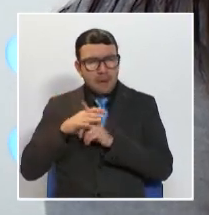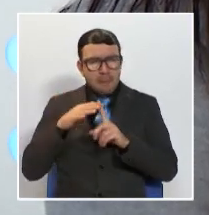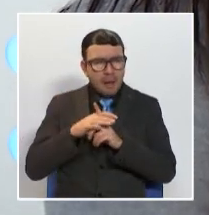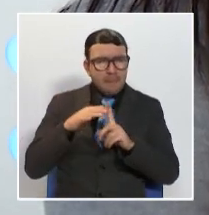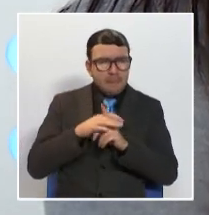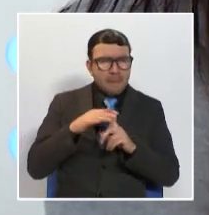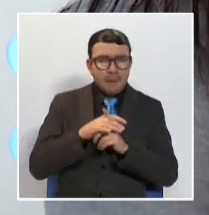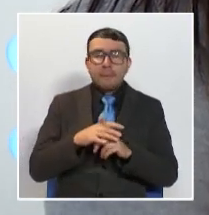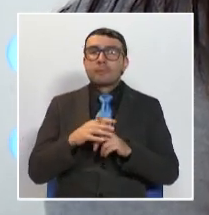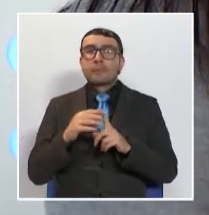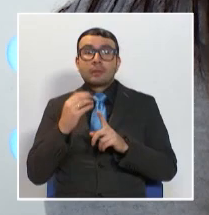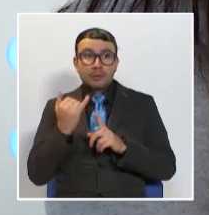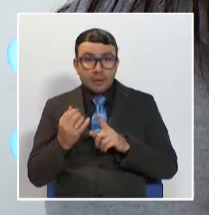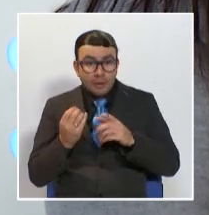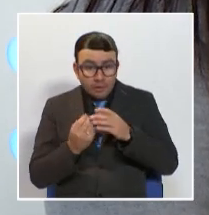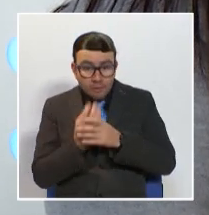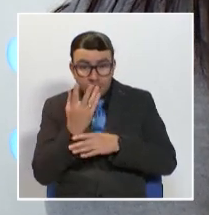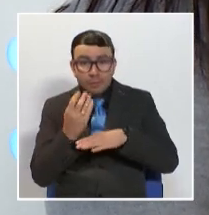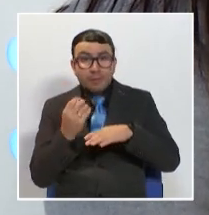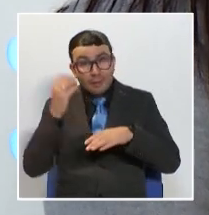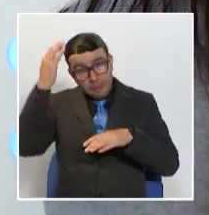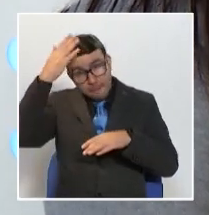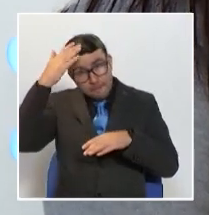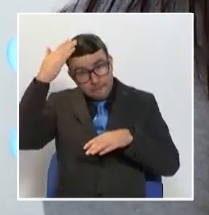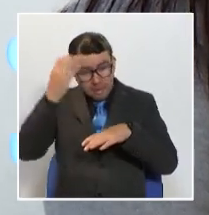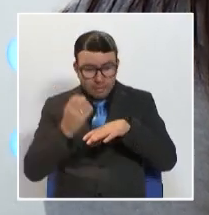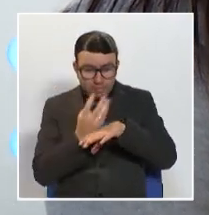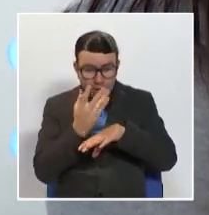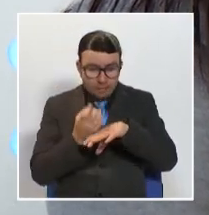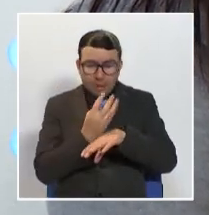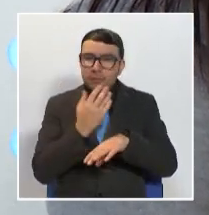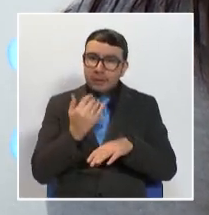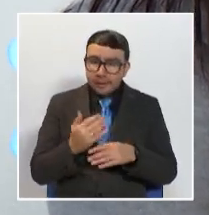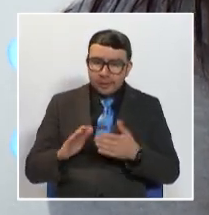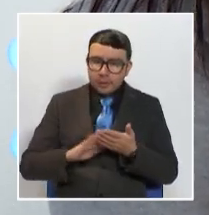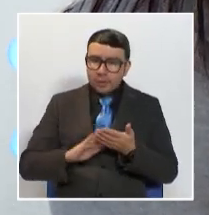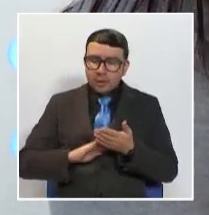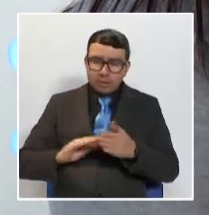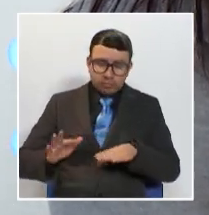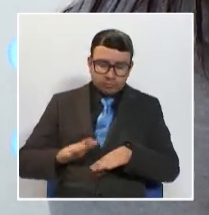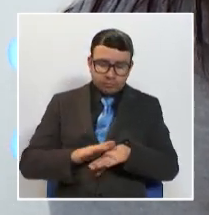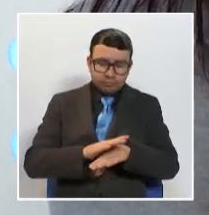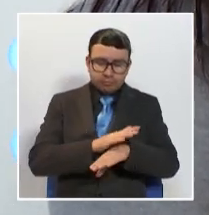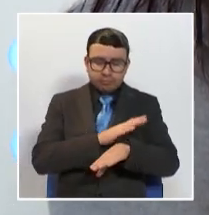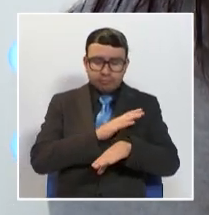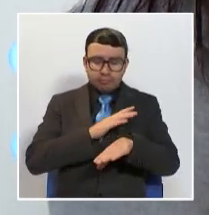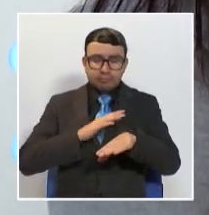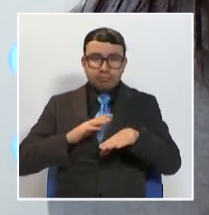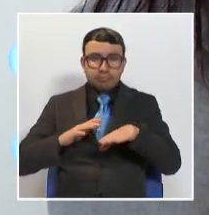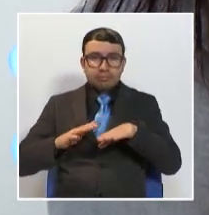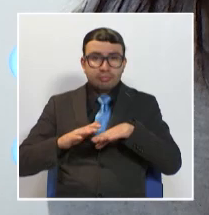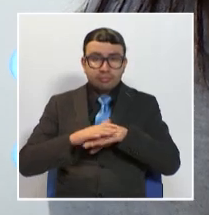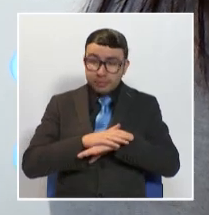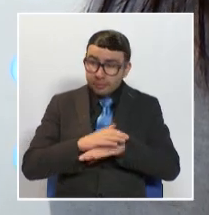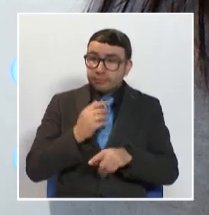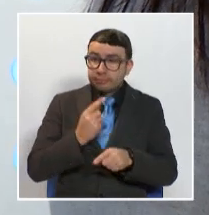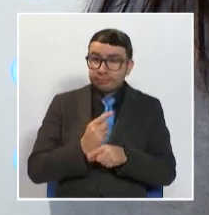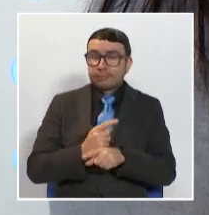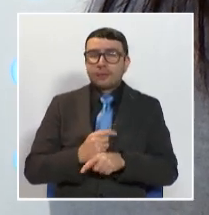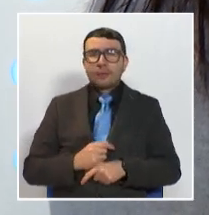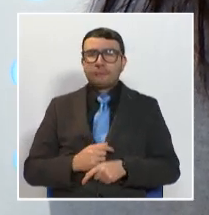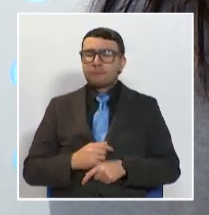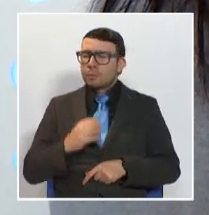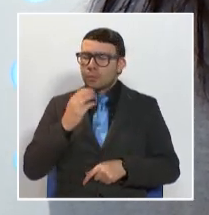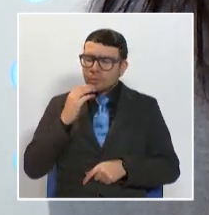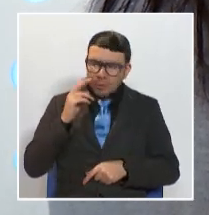folículo piloso, y el folículo es donde, digamos, que la piel se regenera y de donde repigmenta generalmente el vitiligo. Cuando uno ve